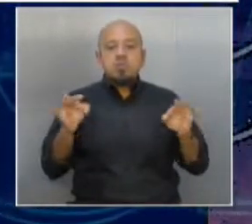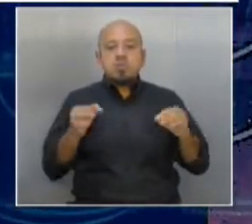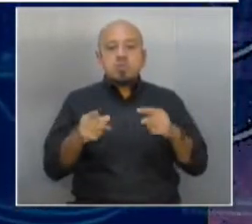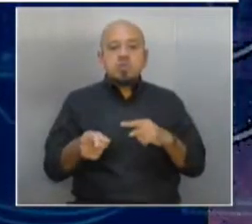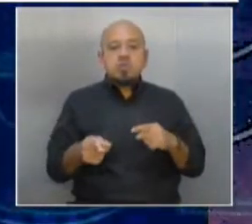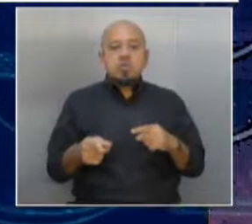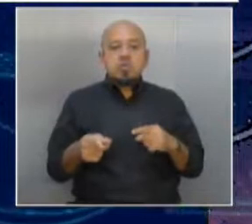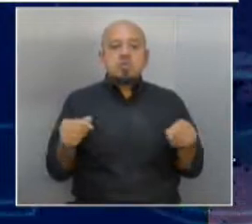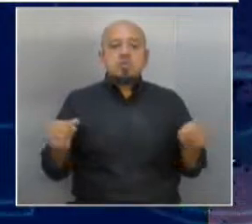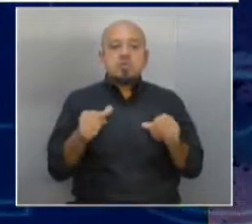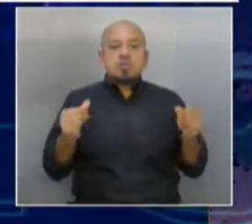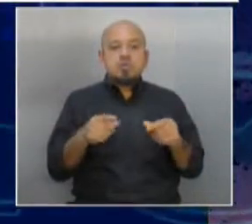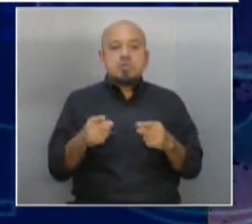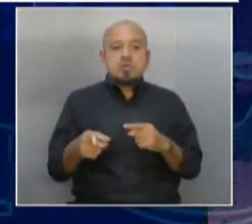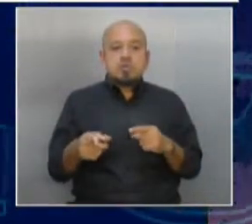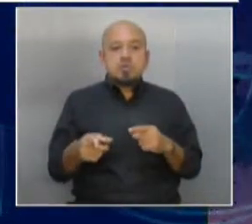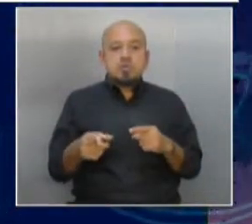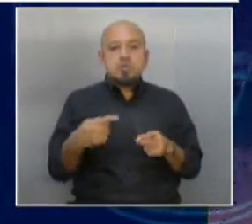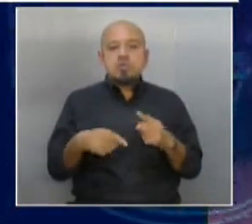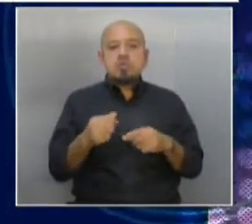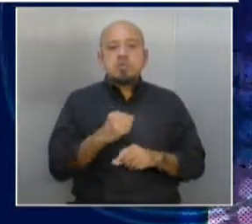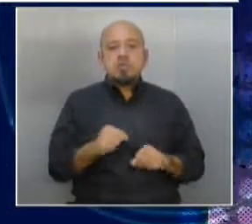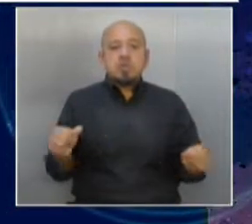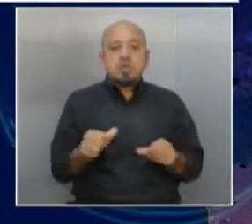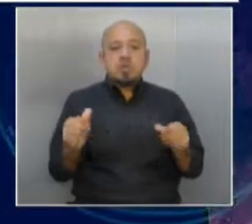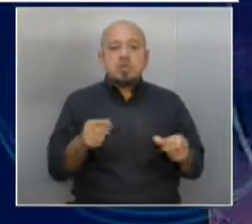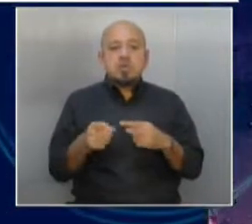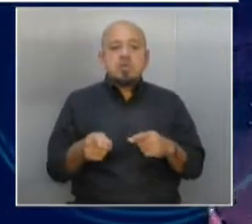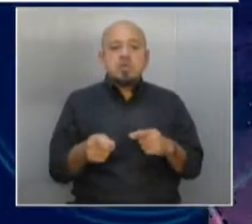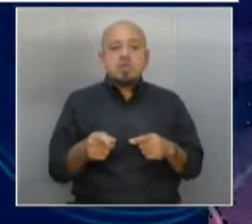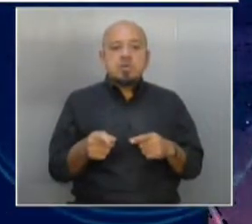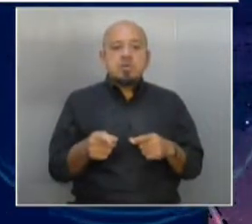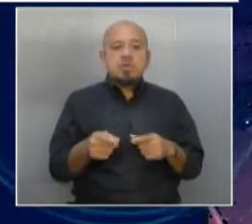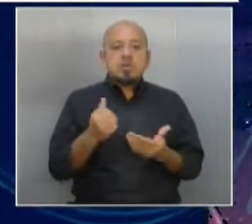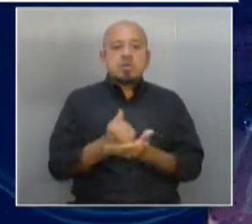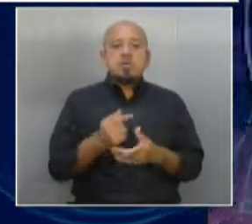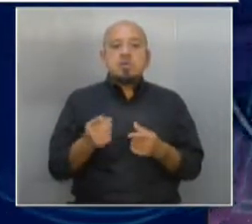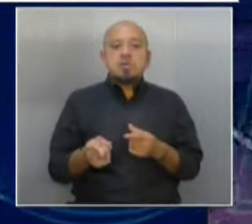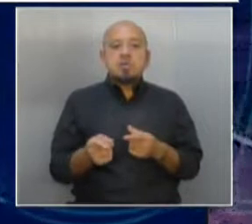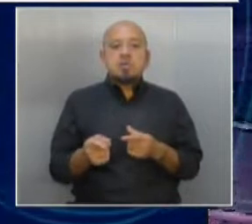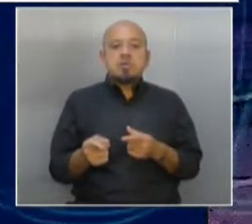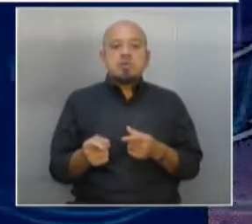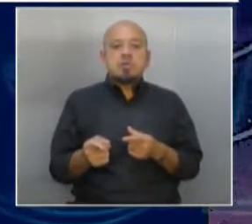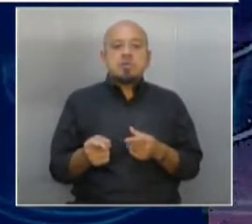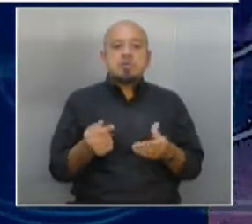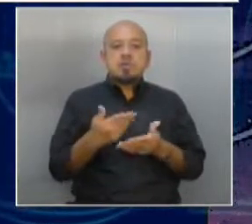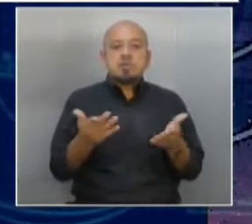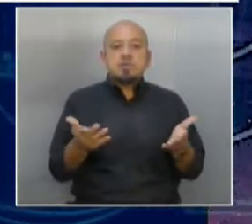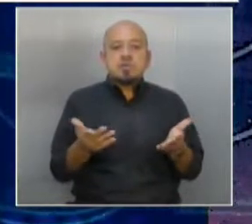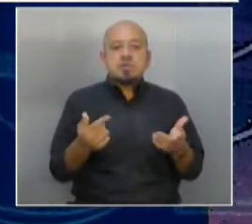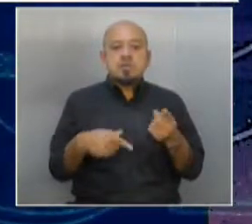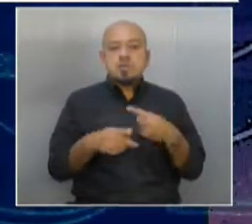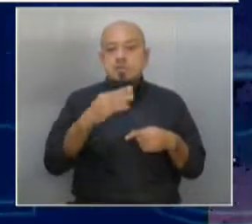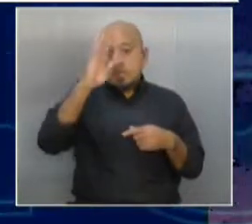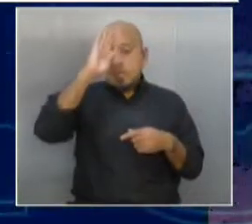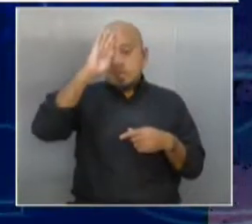puede crear esta balsa, ¿no? Esta situación de estar en una isla disfrutando del